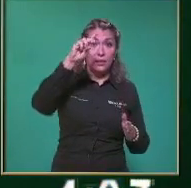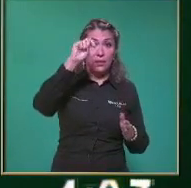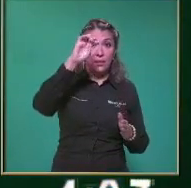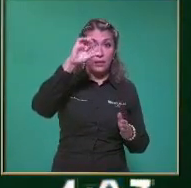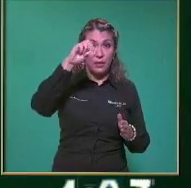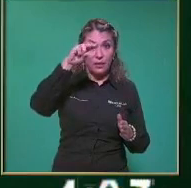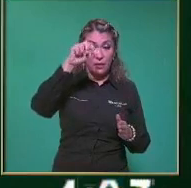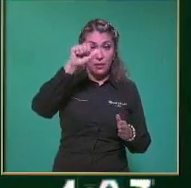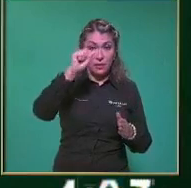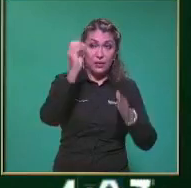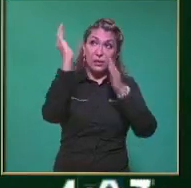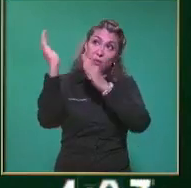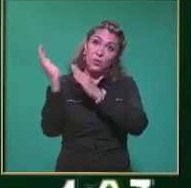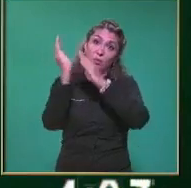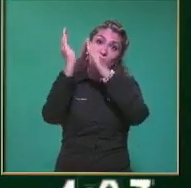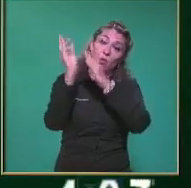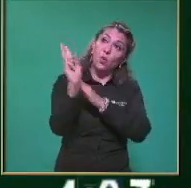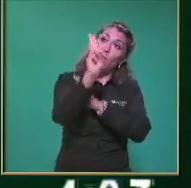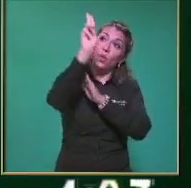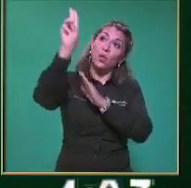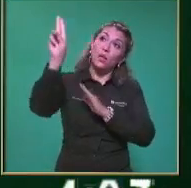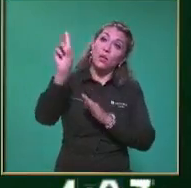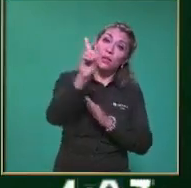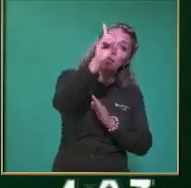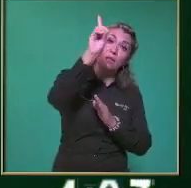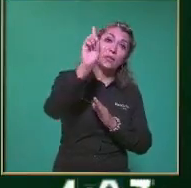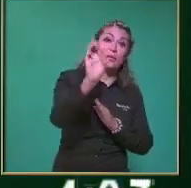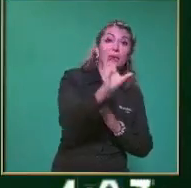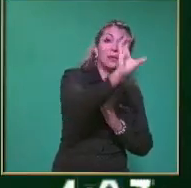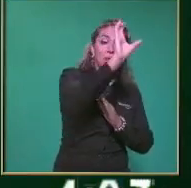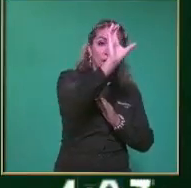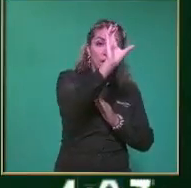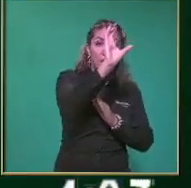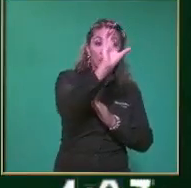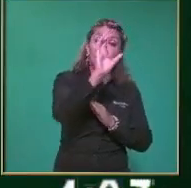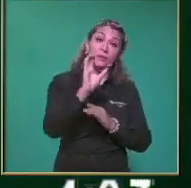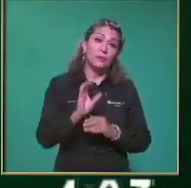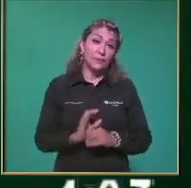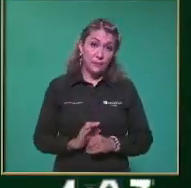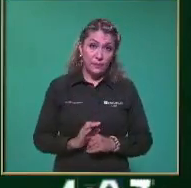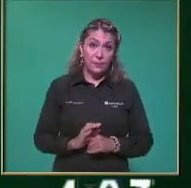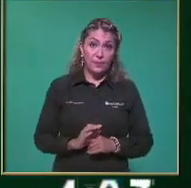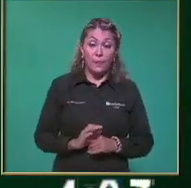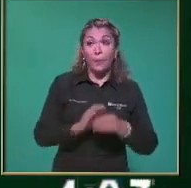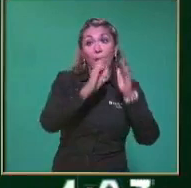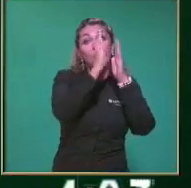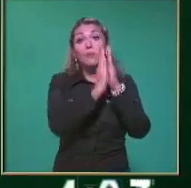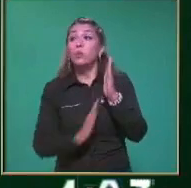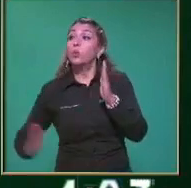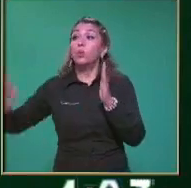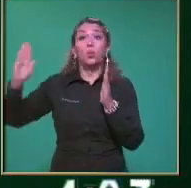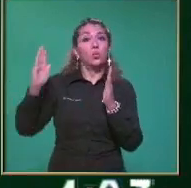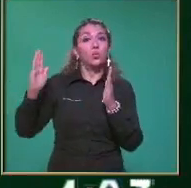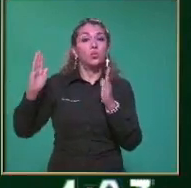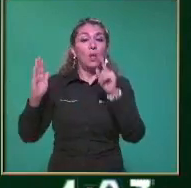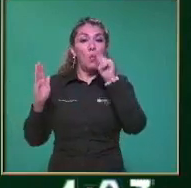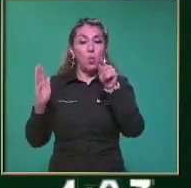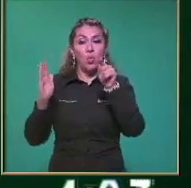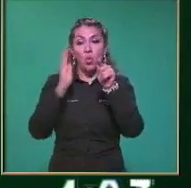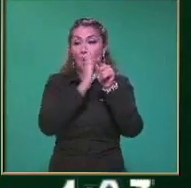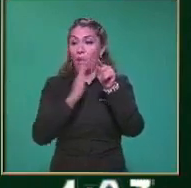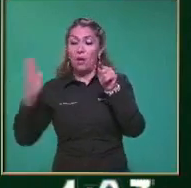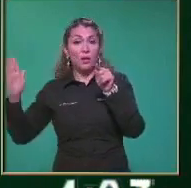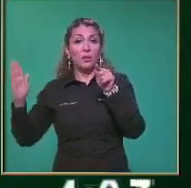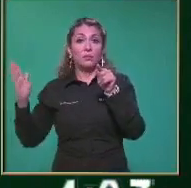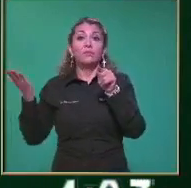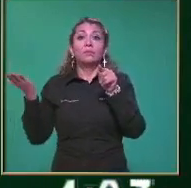centenas, y así podemos seguir. Bueno, pero resulta que hacia el lado contrario, es decir, del punto decimal